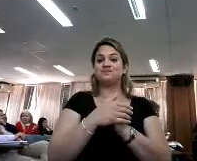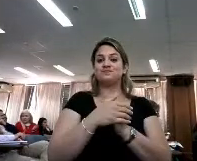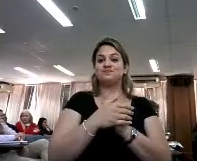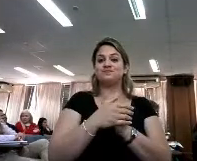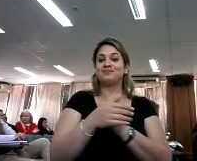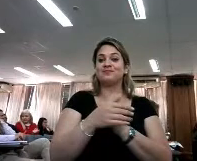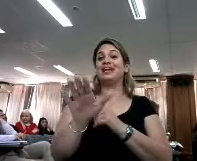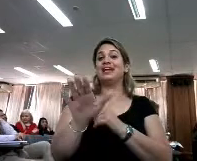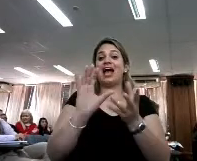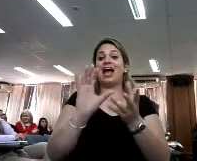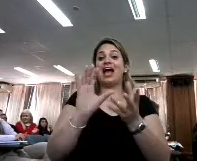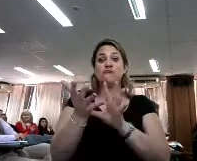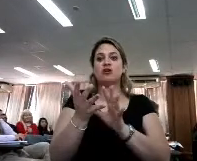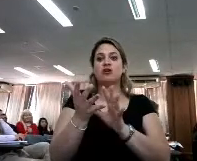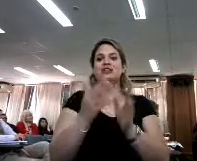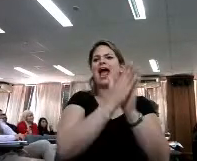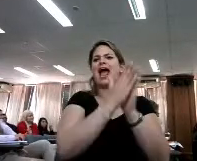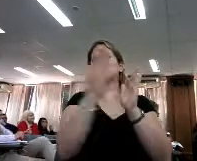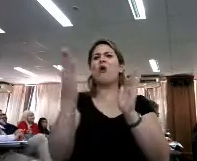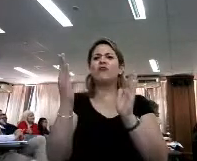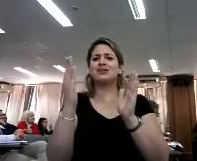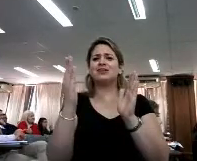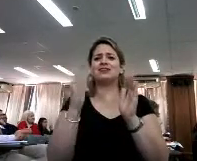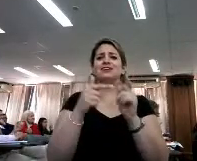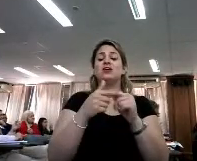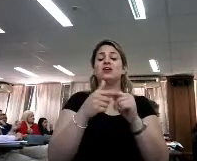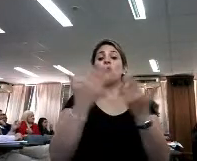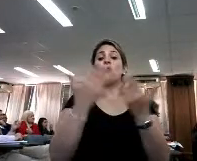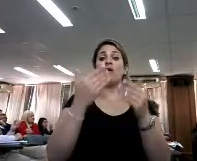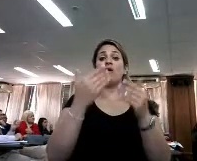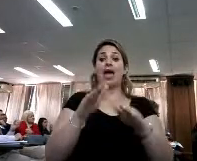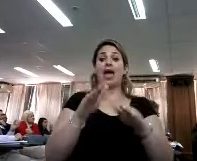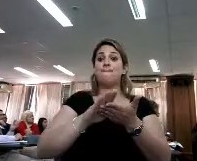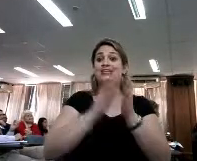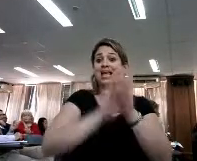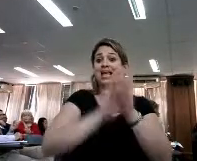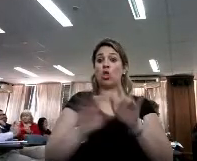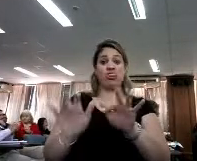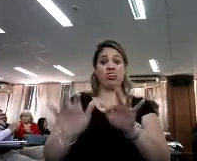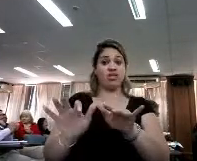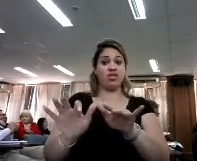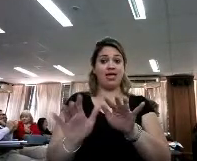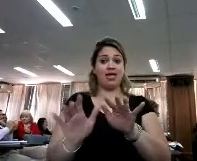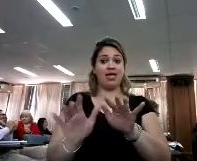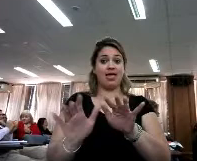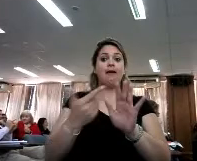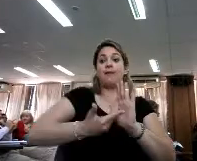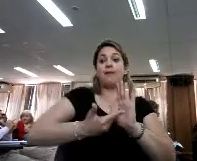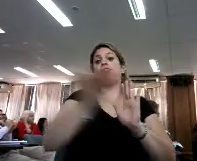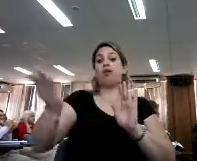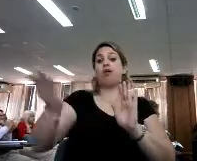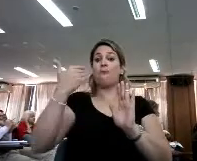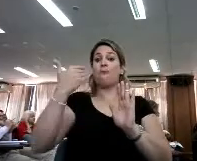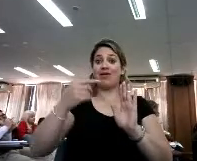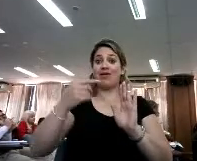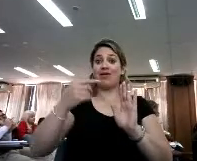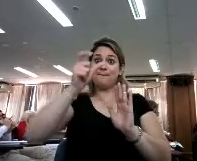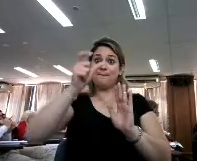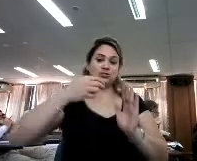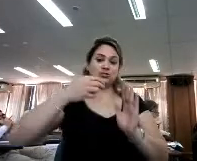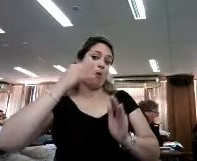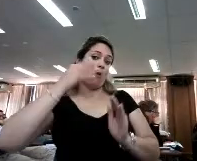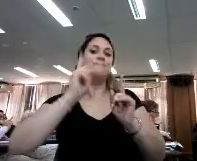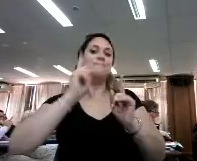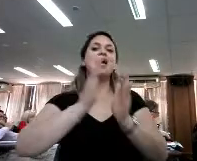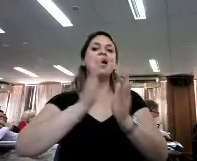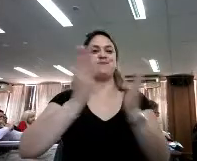versiones digitales de las obras que ellos tienen allí, que las puedan cargar en una base de datos digital para ponerla a disposición de los usuarios de la misma